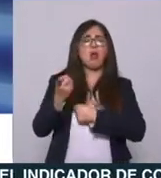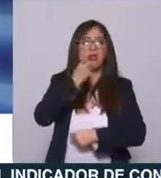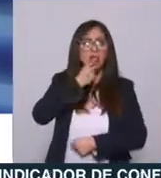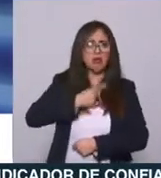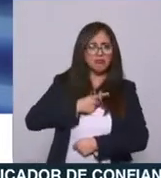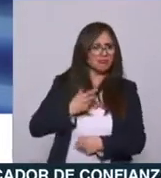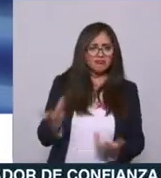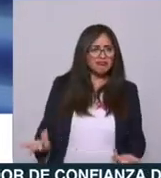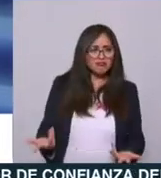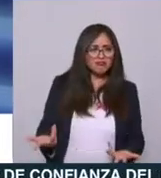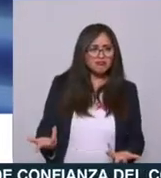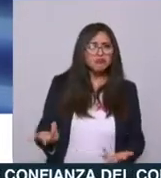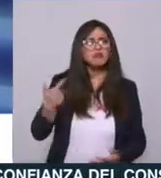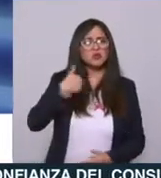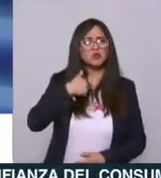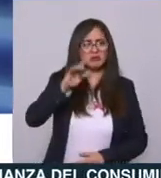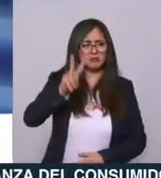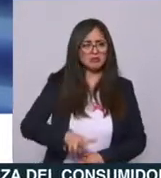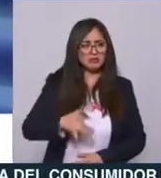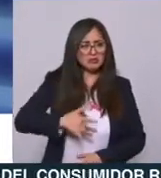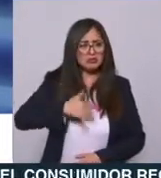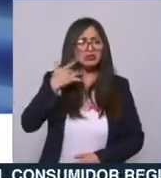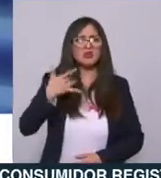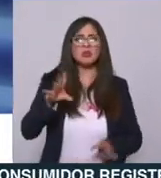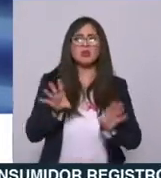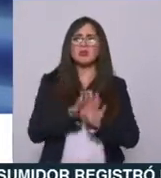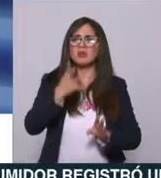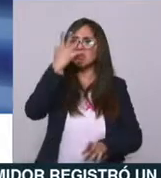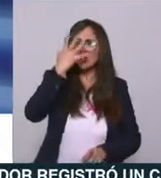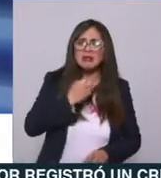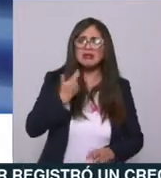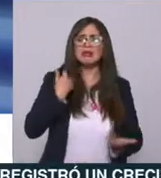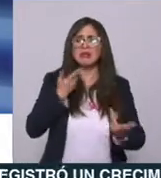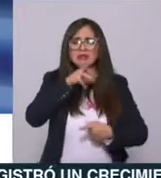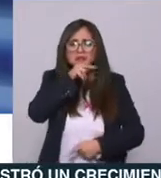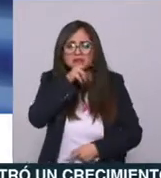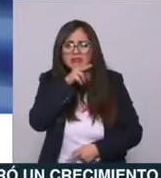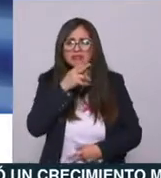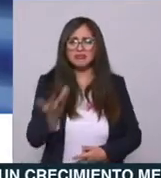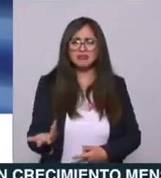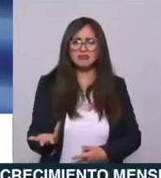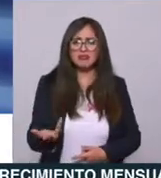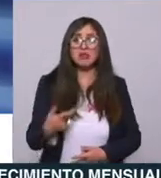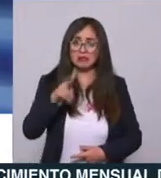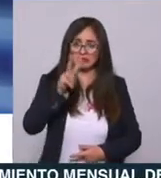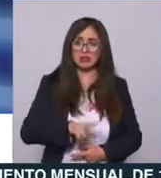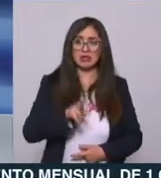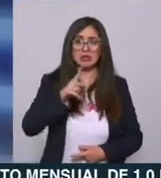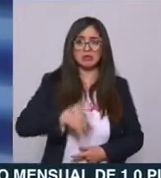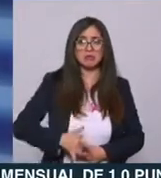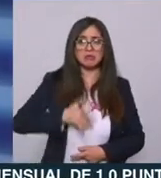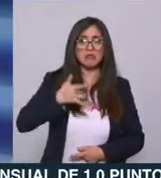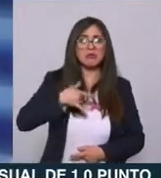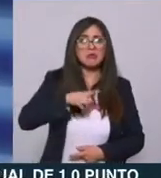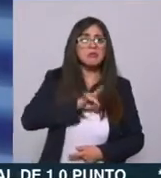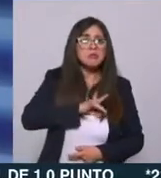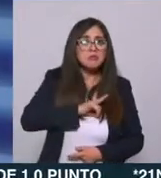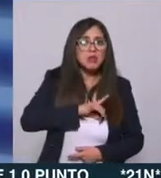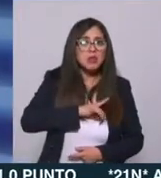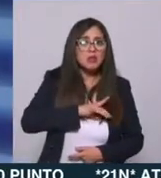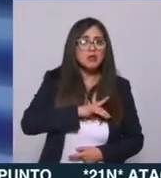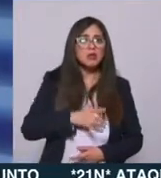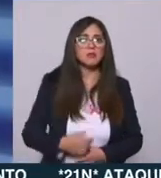Y pues me siento bastante frustrada, estresada, preocupada. Me da miedo, me da la verdad mucho